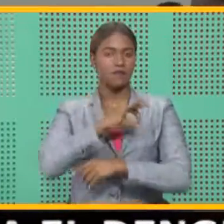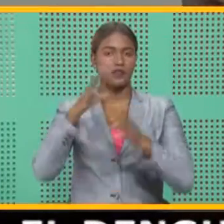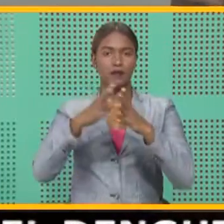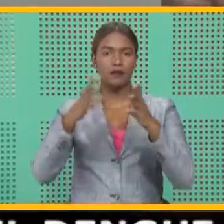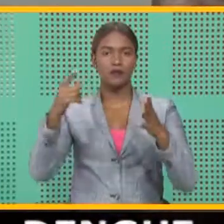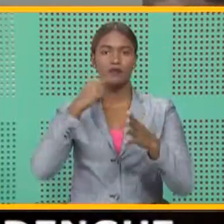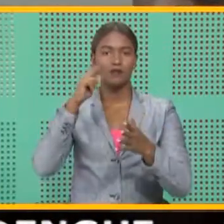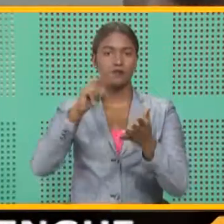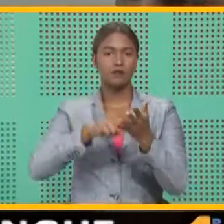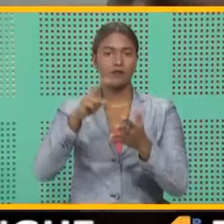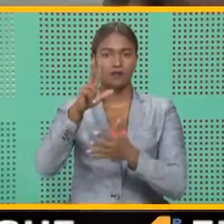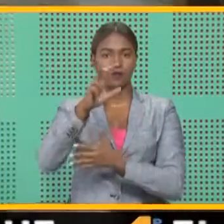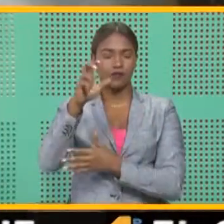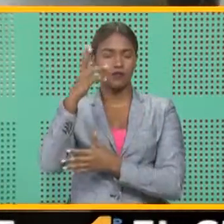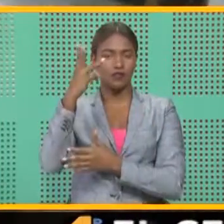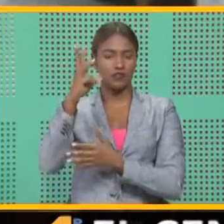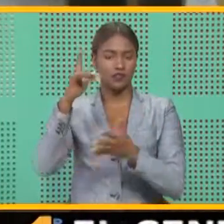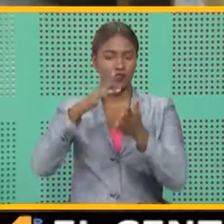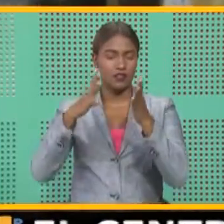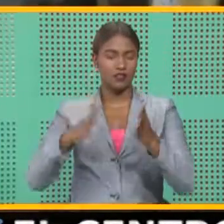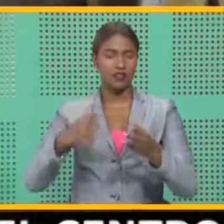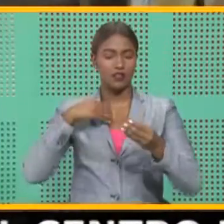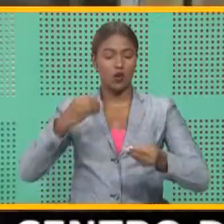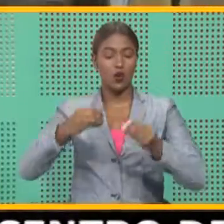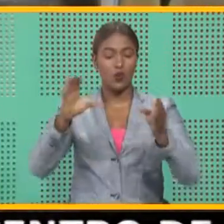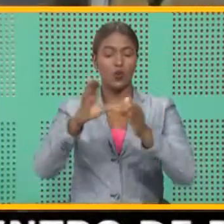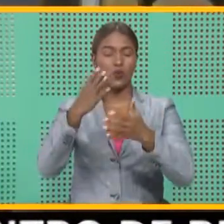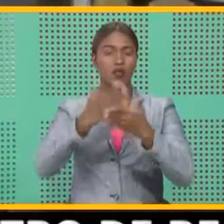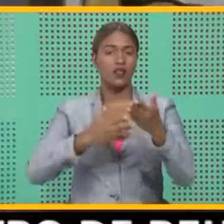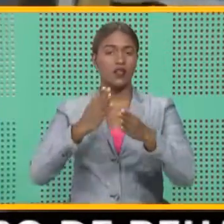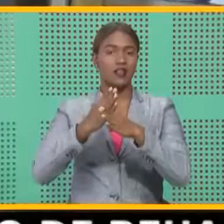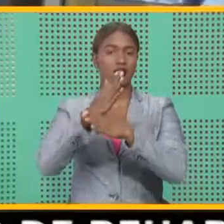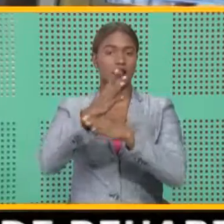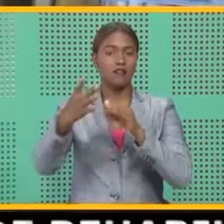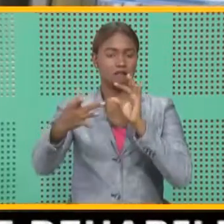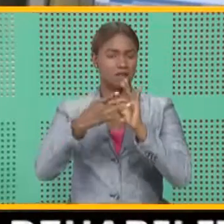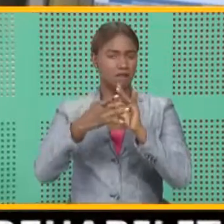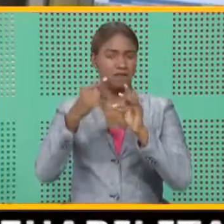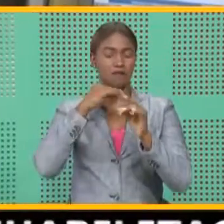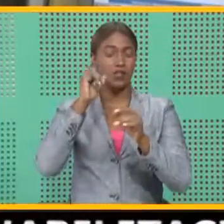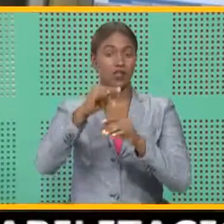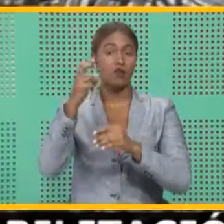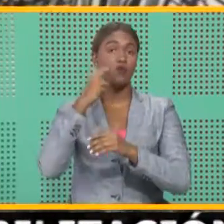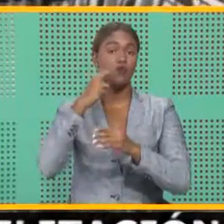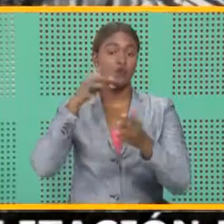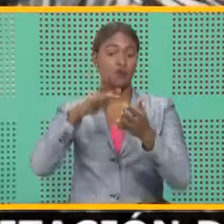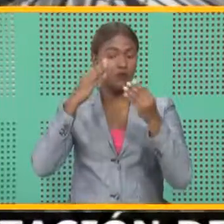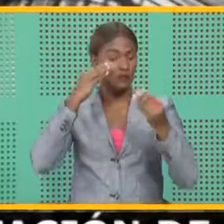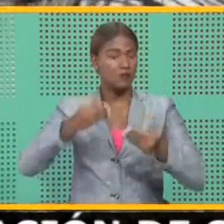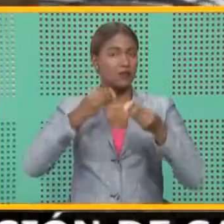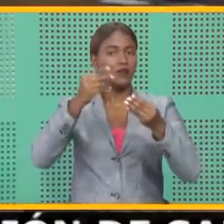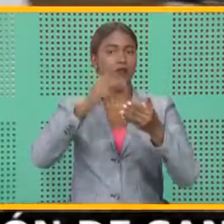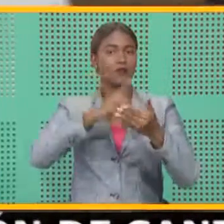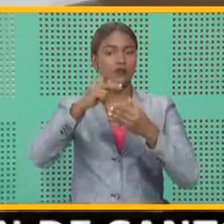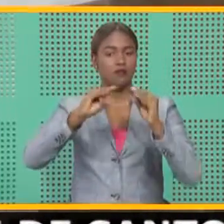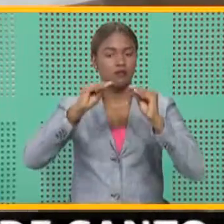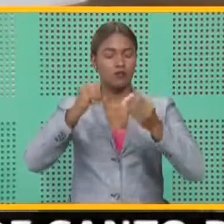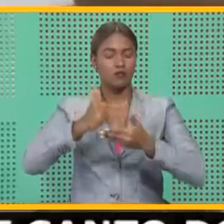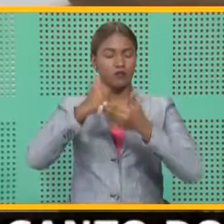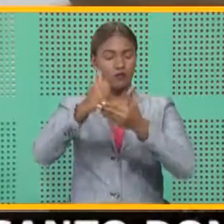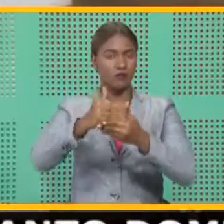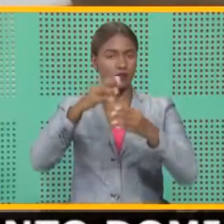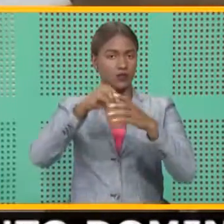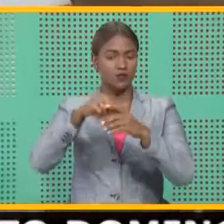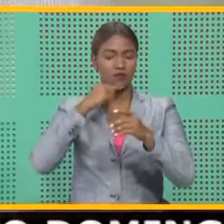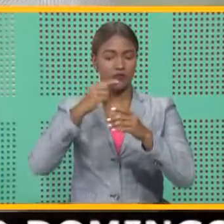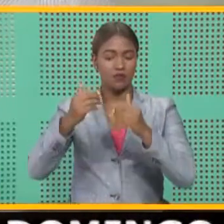más de 2.316 estudiantes o titulados de carreras afines. Esas becas forman parte del proyecto Formación y